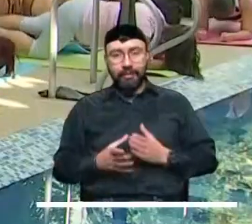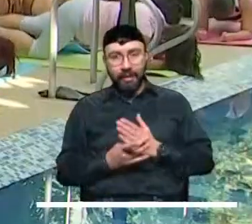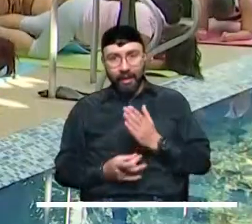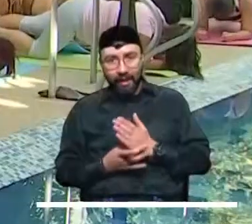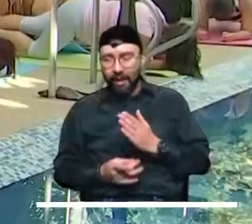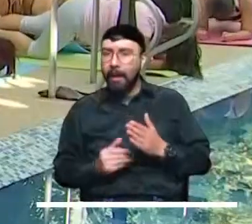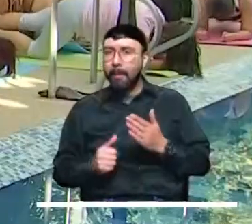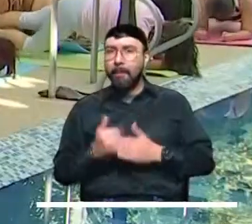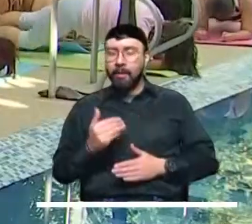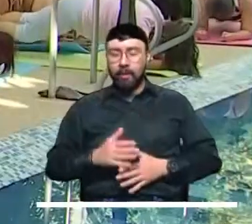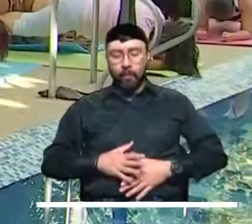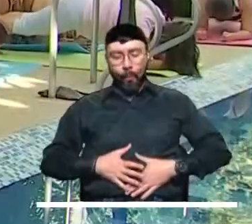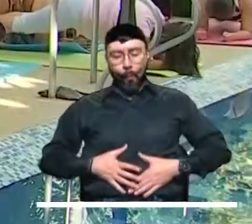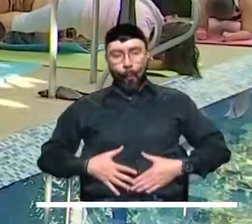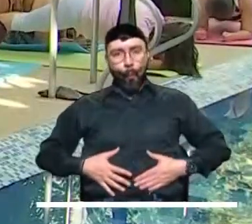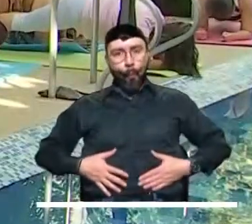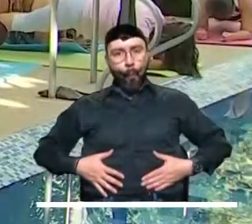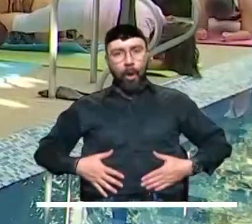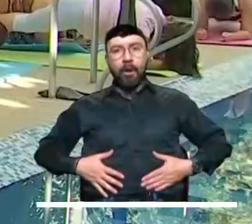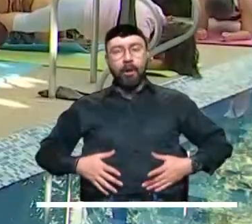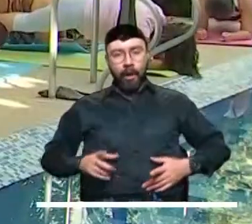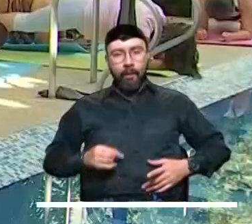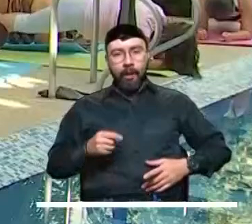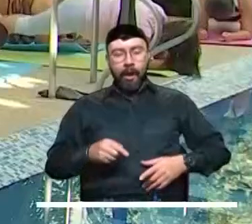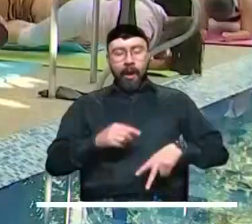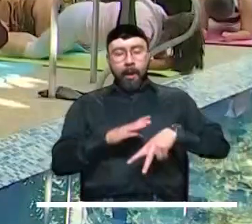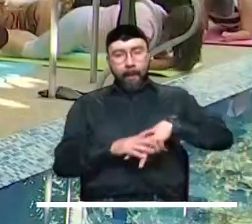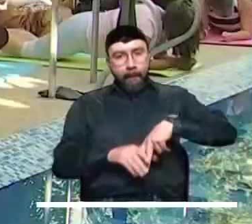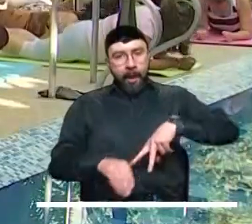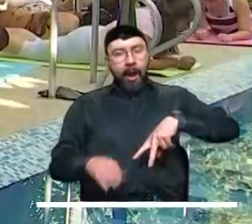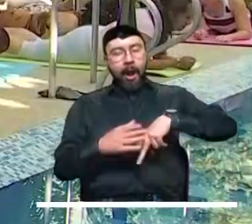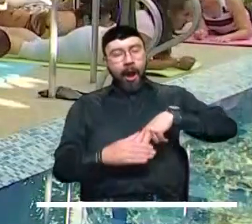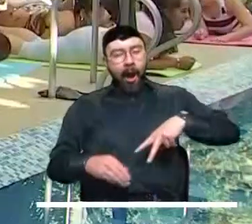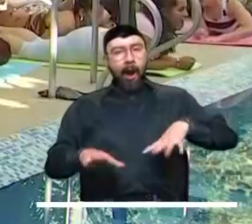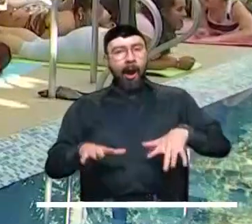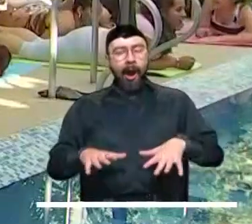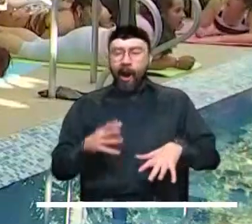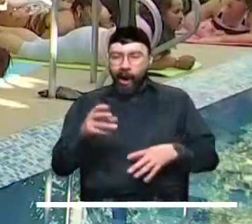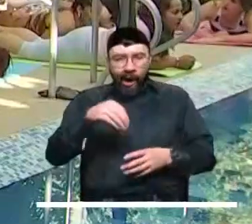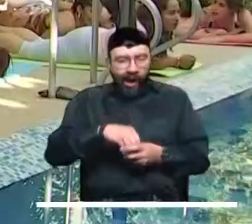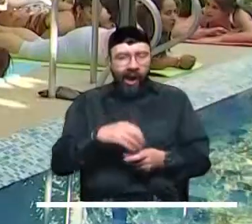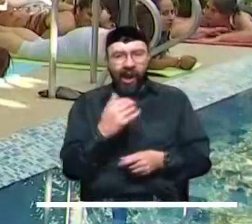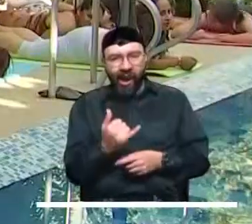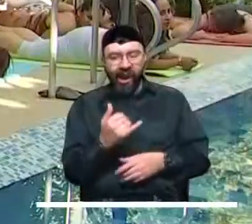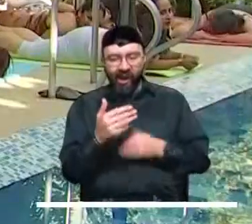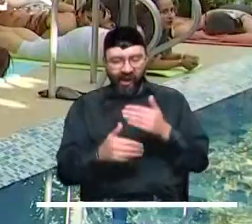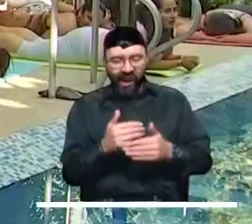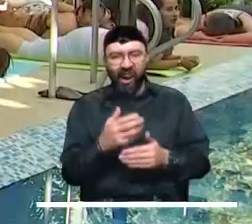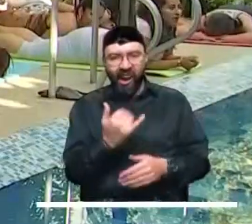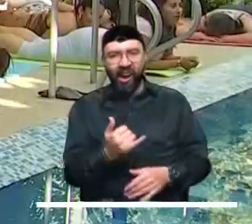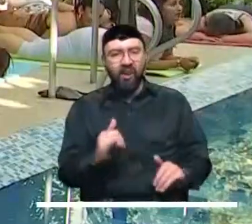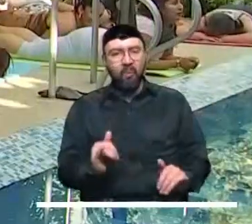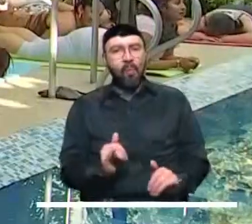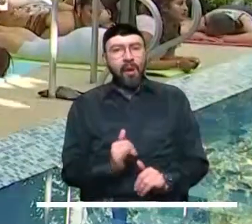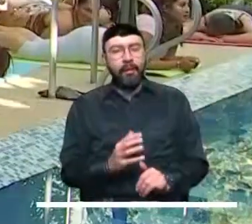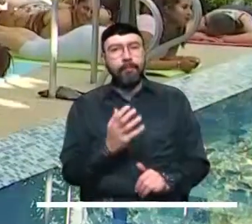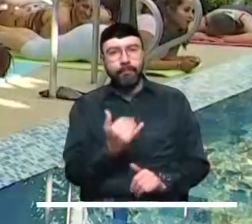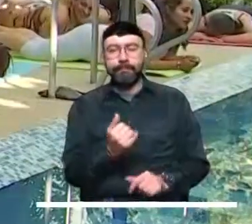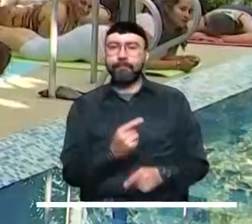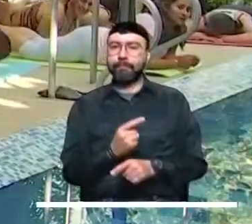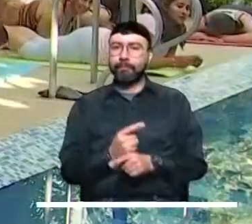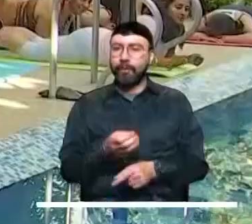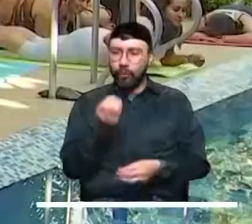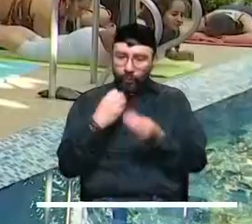a nivel abdominal especialmente, pero también en nuestras piernas y donde se hayan alojado en los procesos de mala alimentación